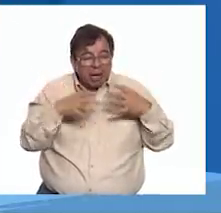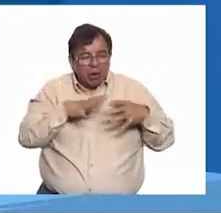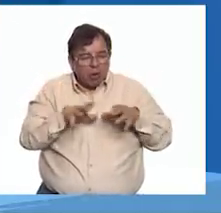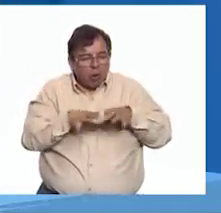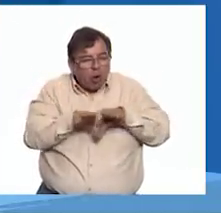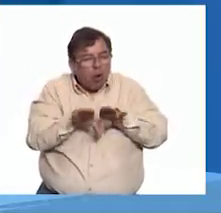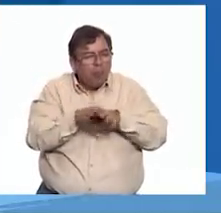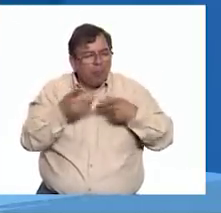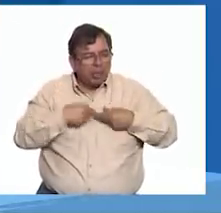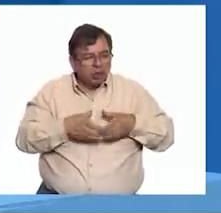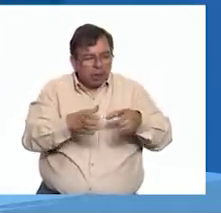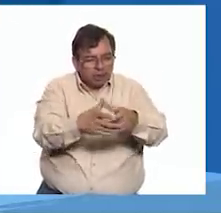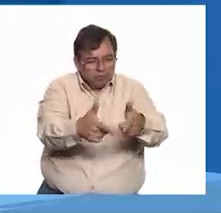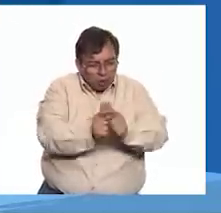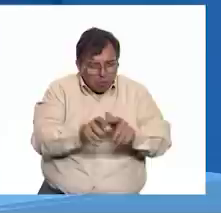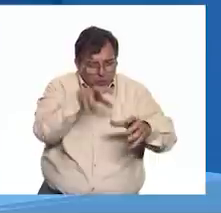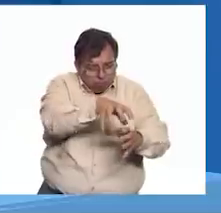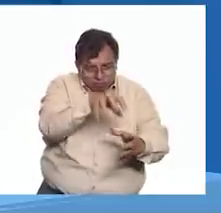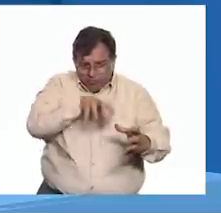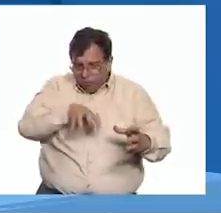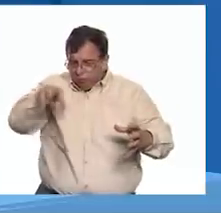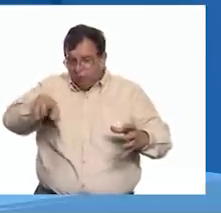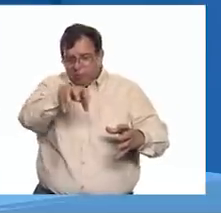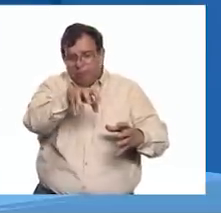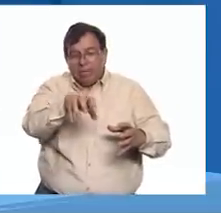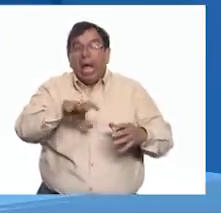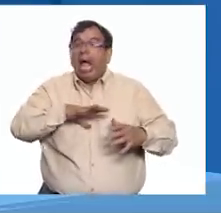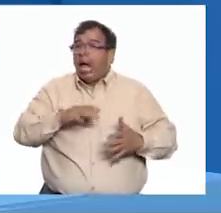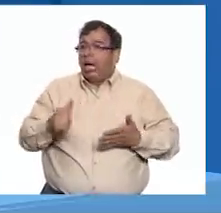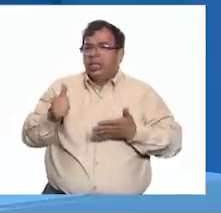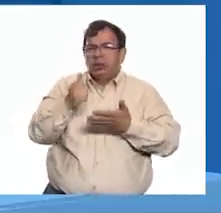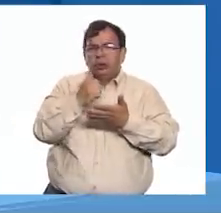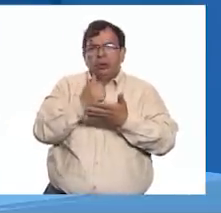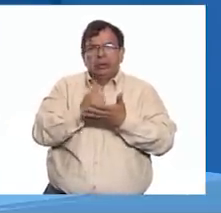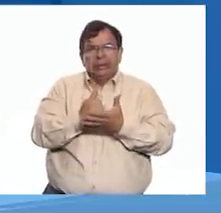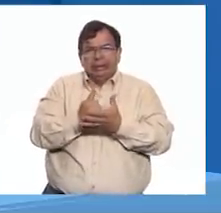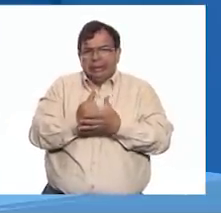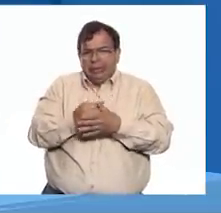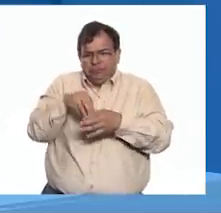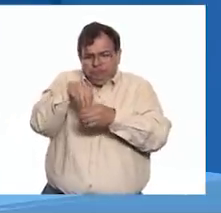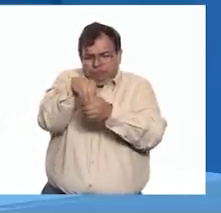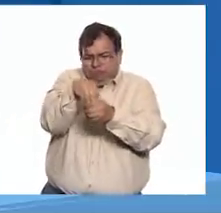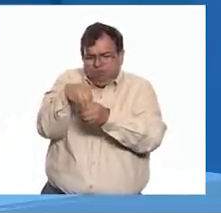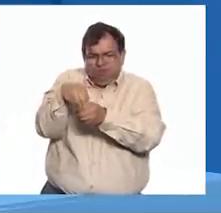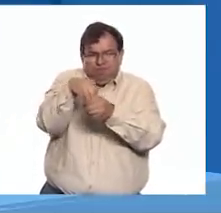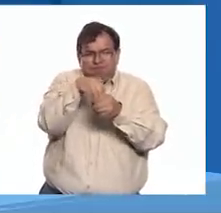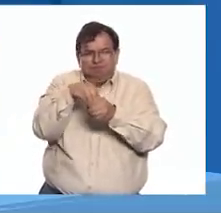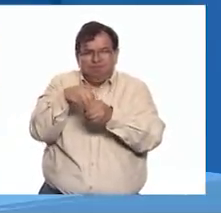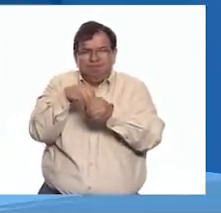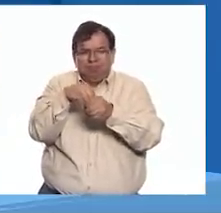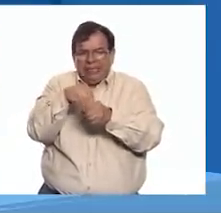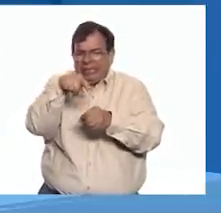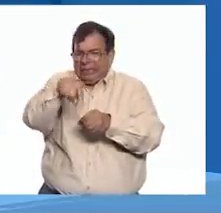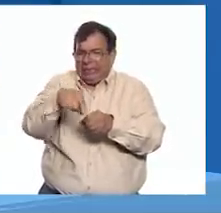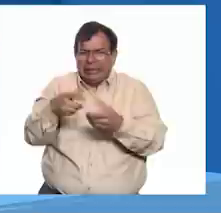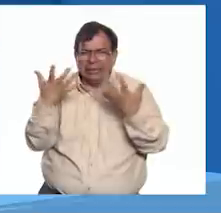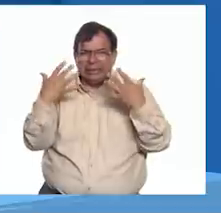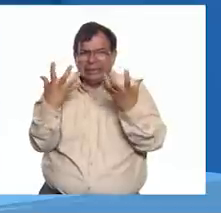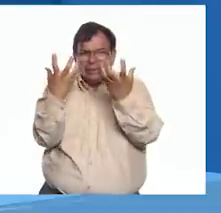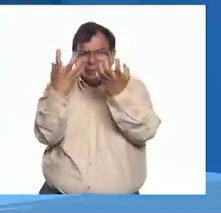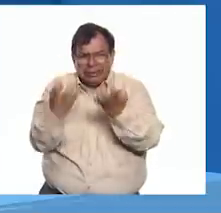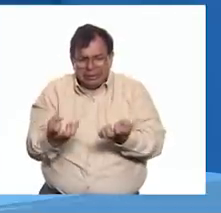se distribuye la población. Pero hay ciudades que están muy pobladas y el clima es muy seco. Por